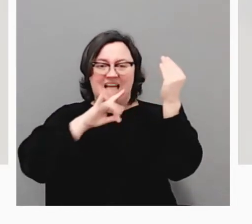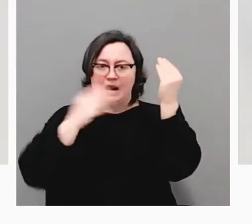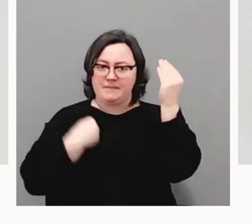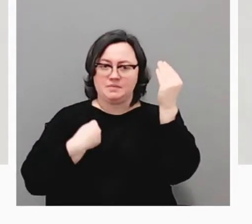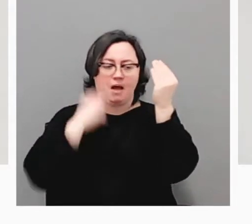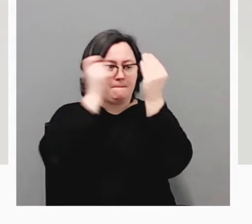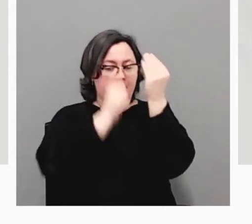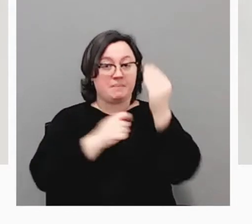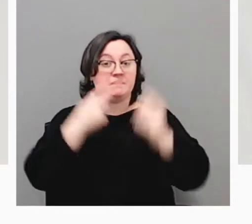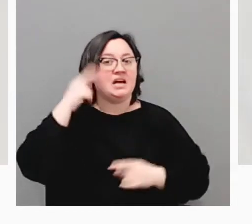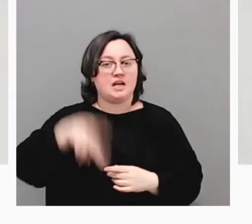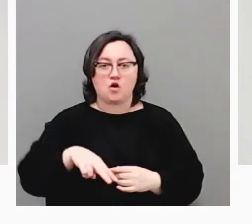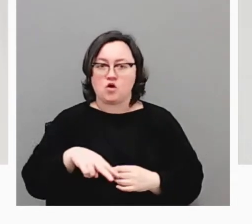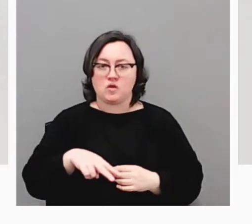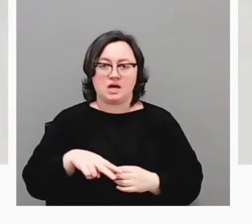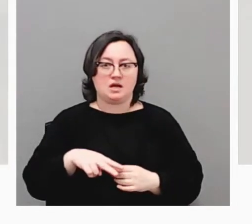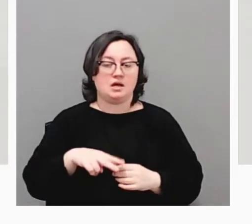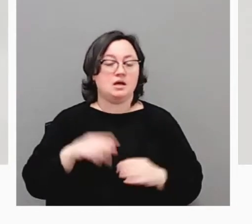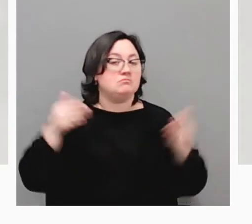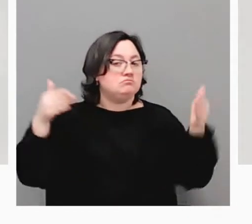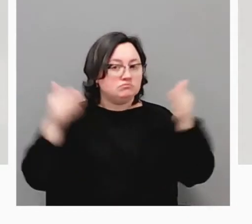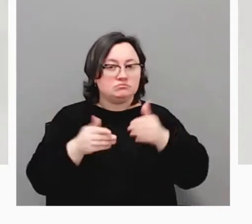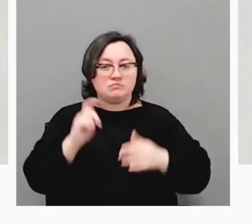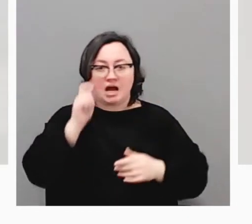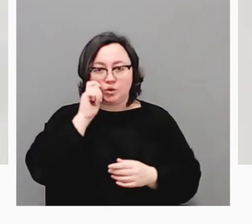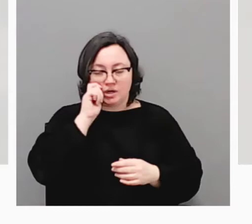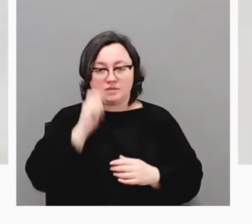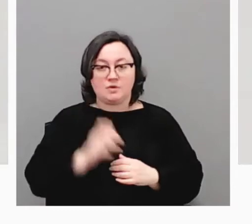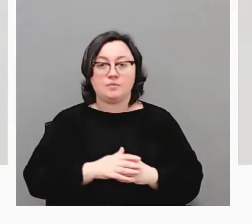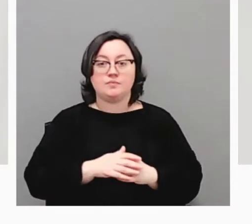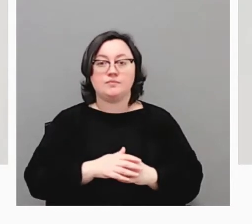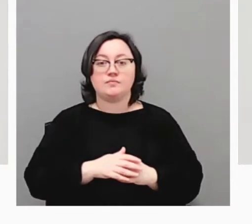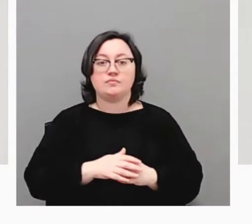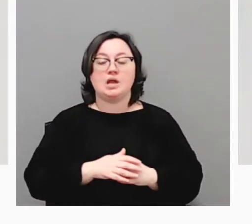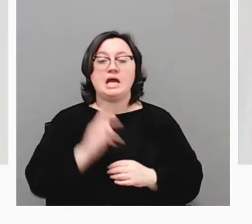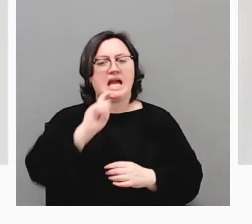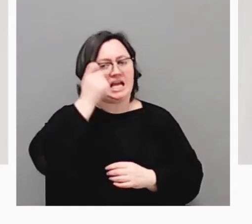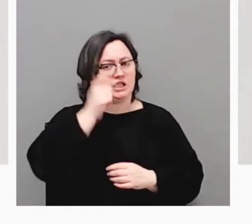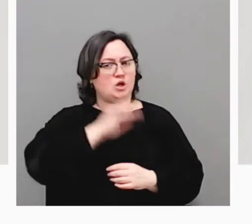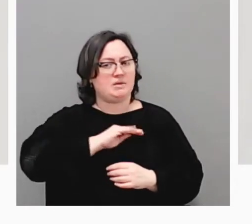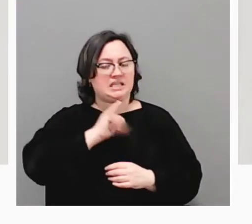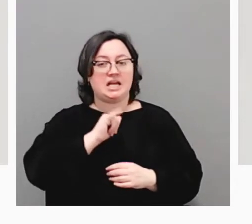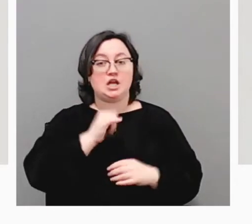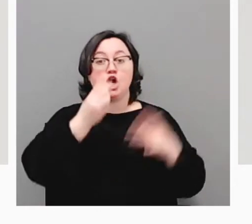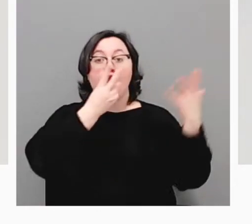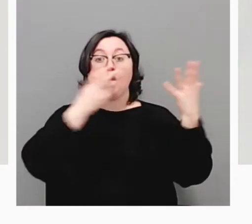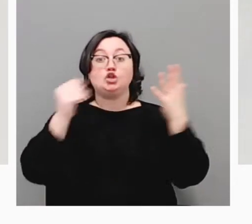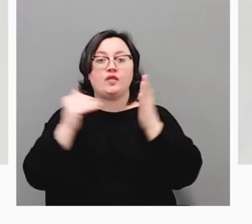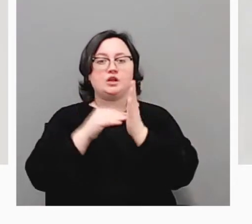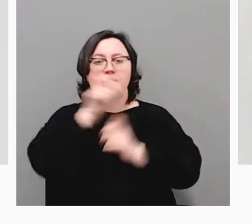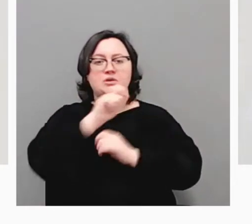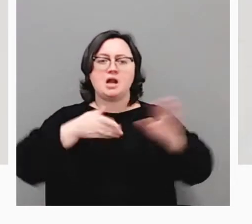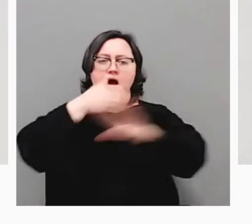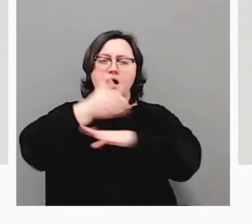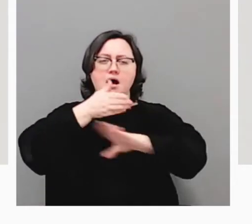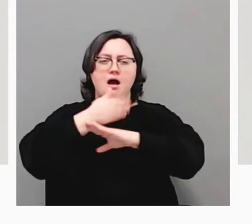que reconocer que está muy abocada al turismo. Por un lado, tiene un gran éxito, 800.000 visitantes al año,